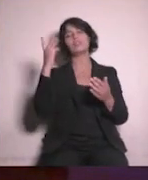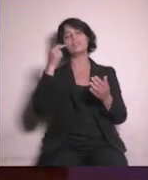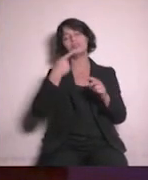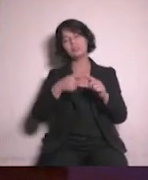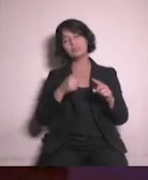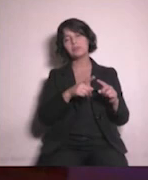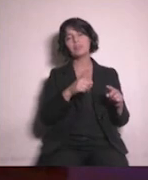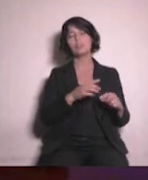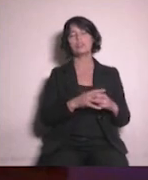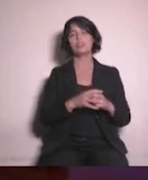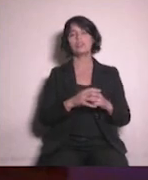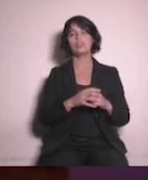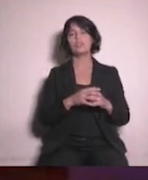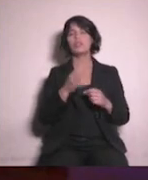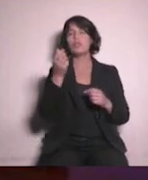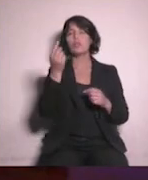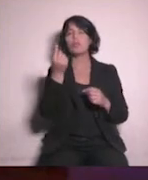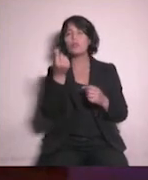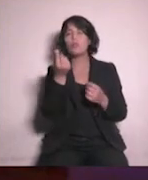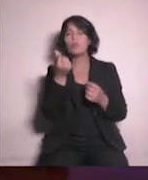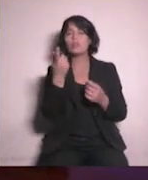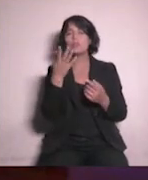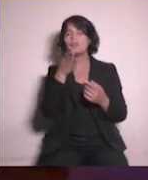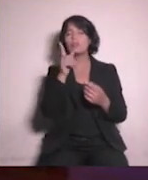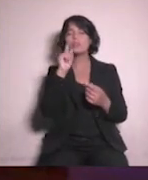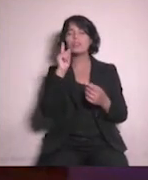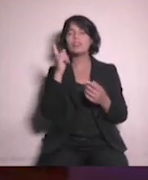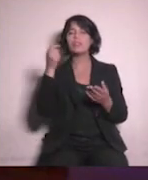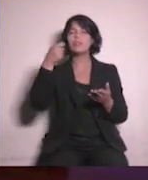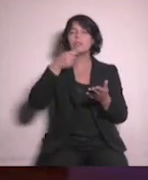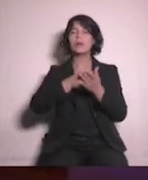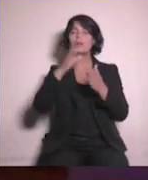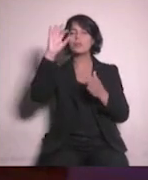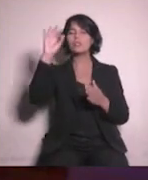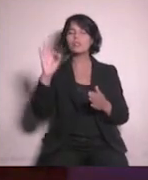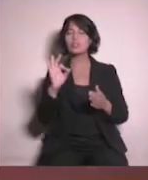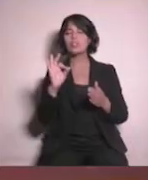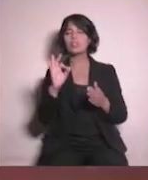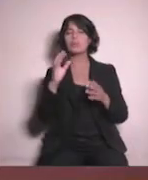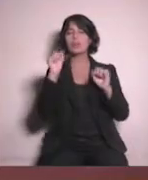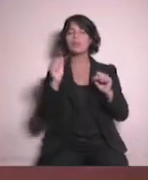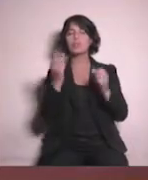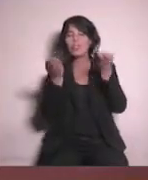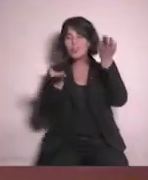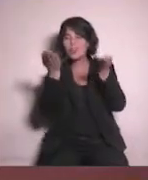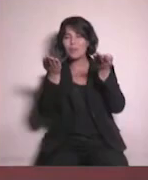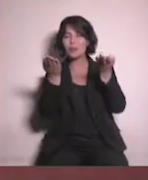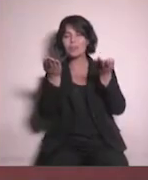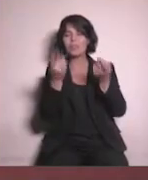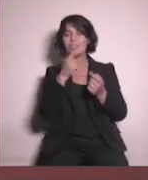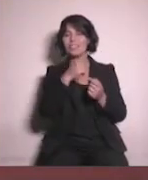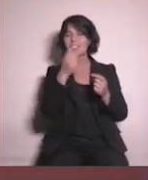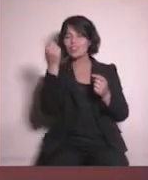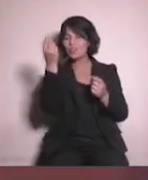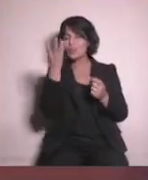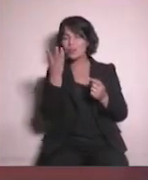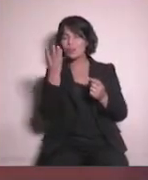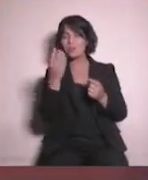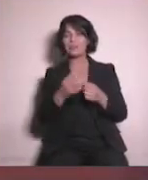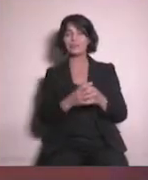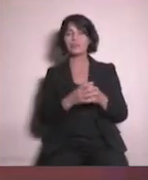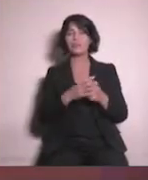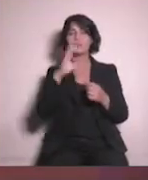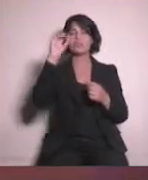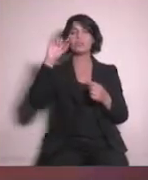¿cuánto es lo que lleva pagado en comisiones con un porcentaje de lo que se está ahorrando para poder compararlo? Y ese número es